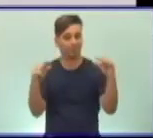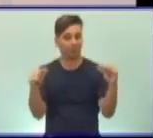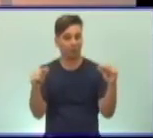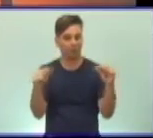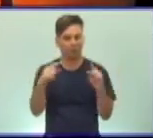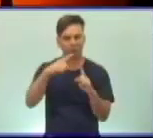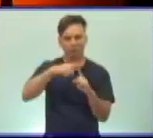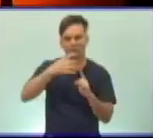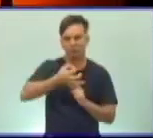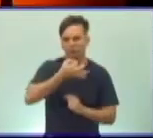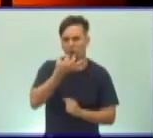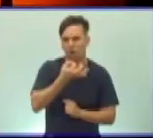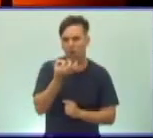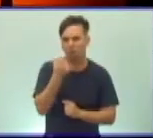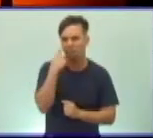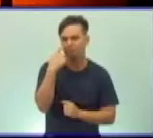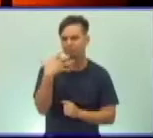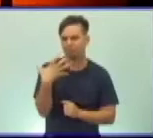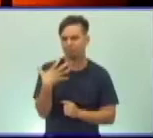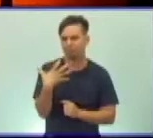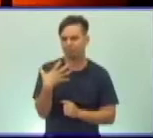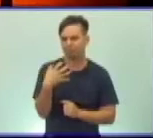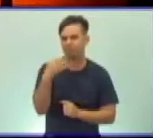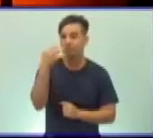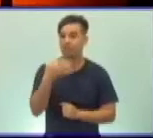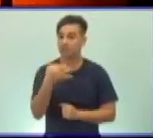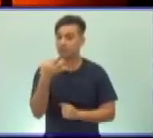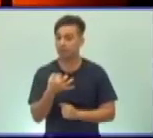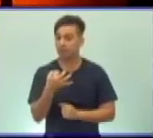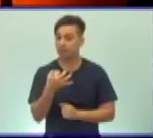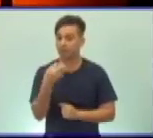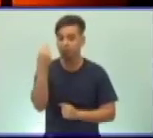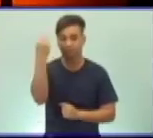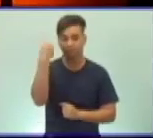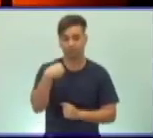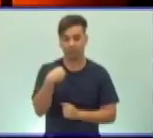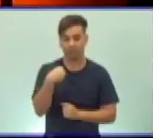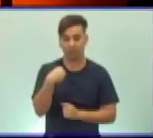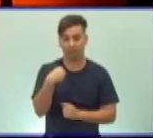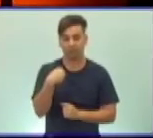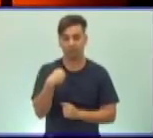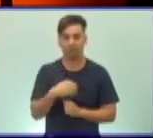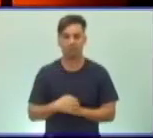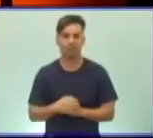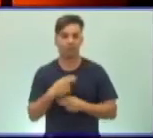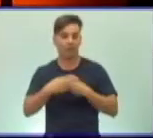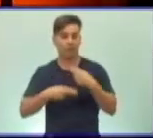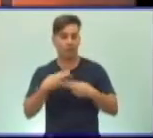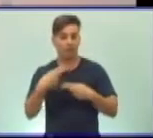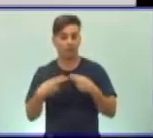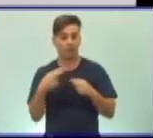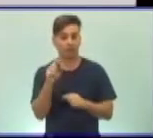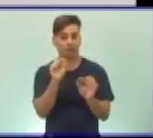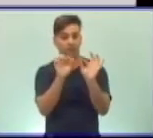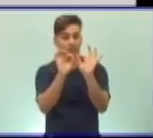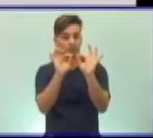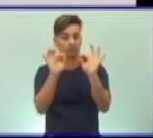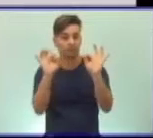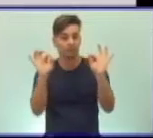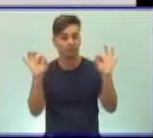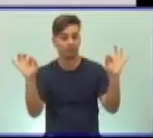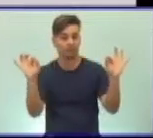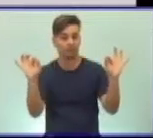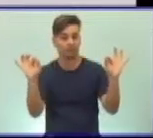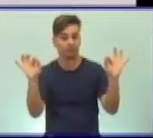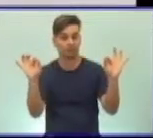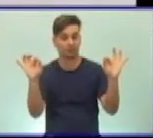aplicas? Sí, debes tener siempre una recta que se trace paralela a uno de los